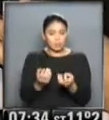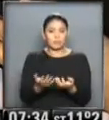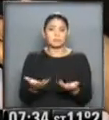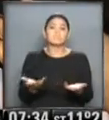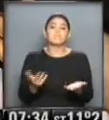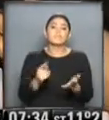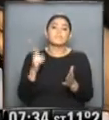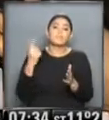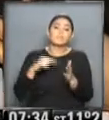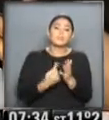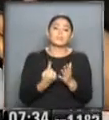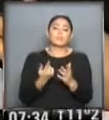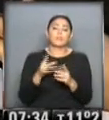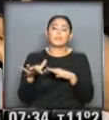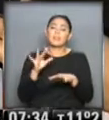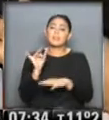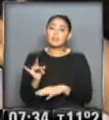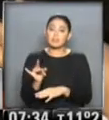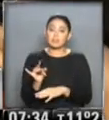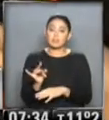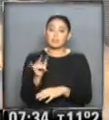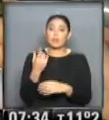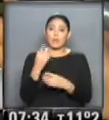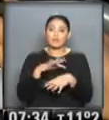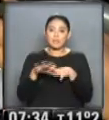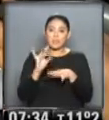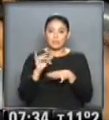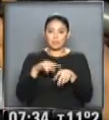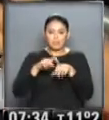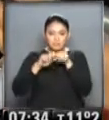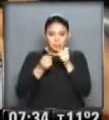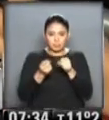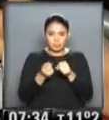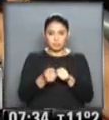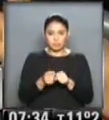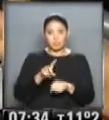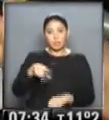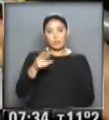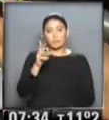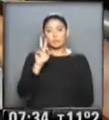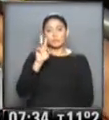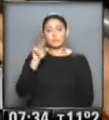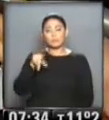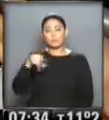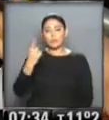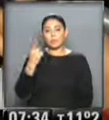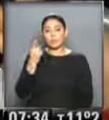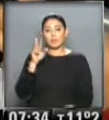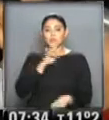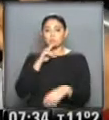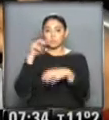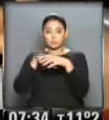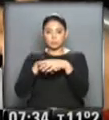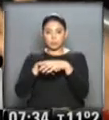pero es un cuadro complejo por la gravedad de las fracturas. La paciente es un traumatismo